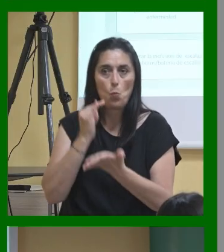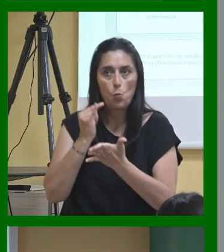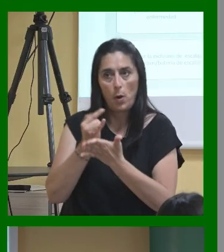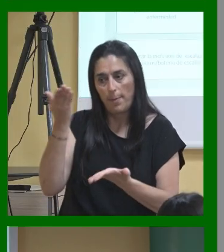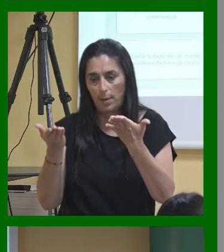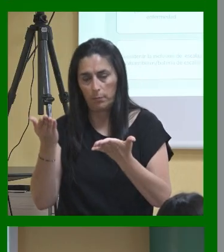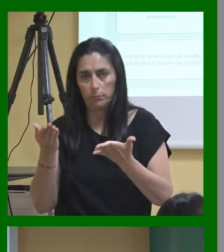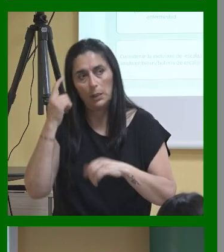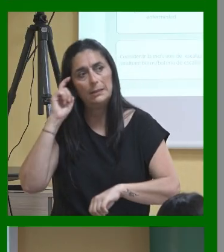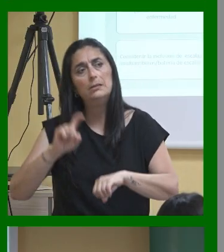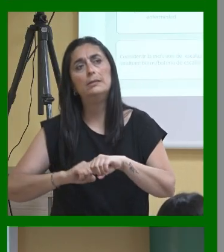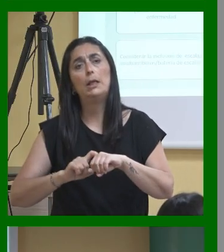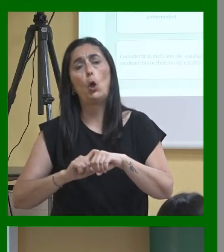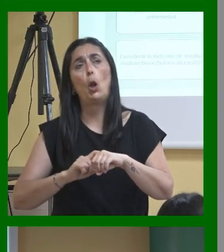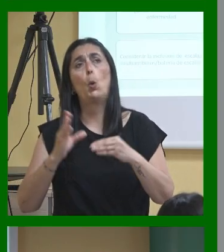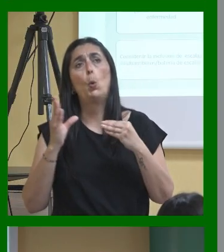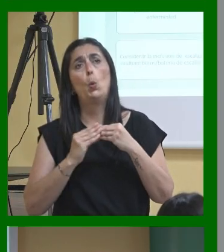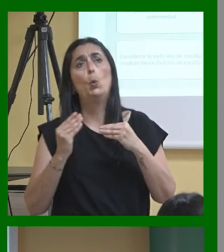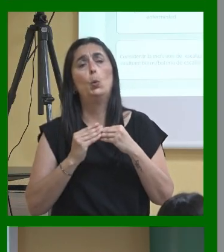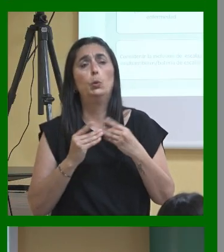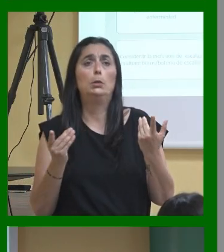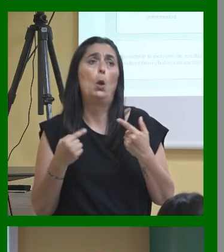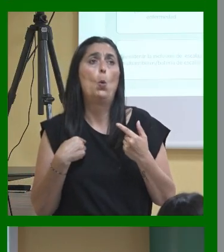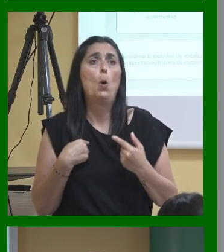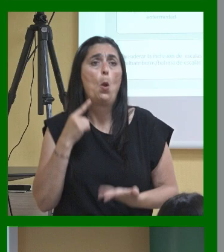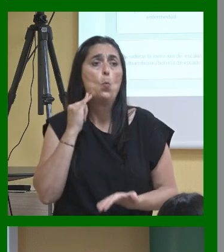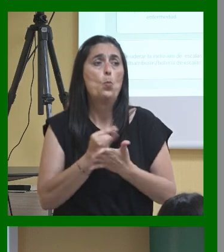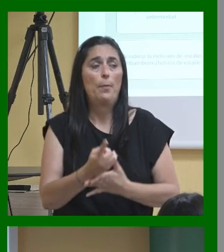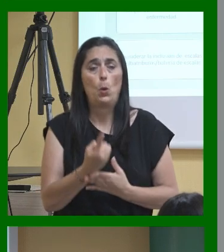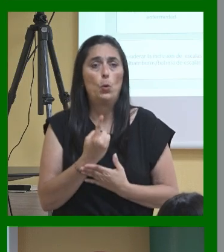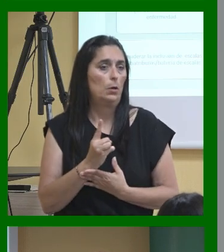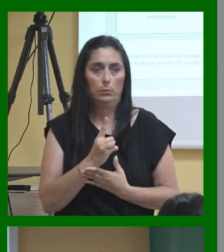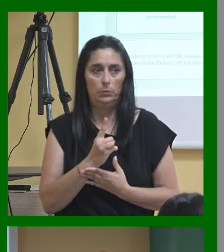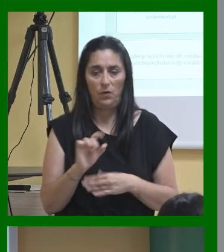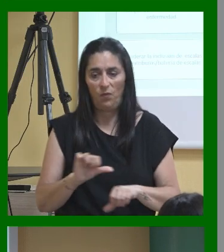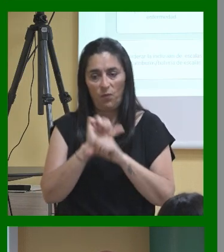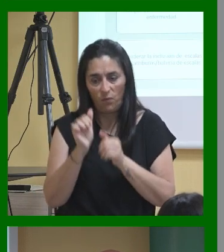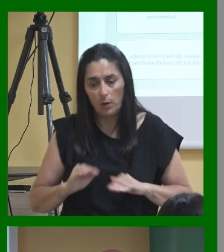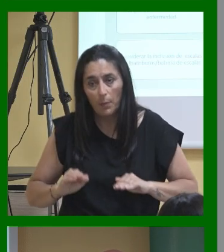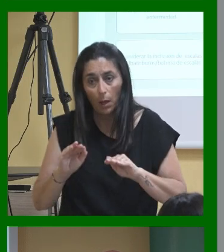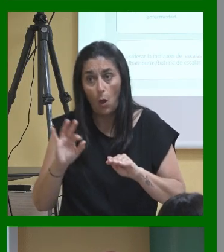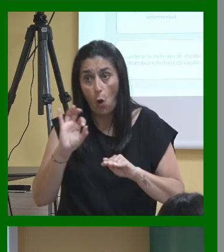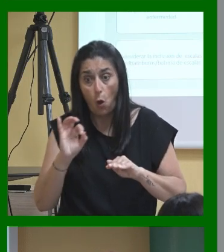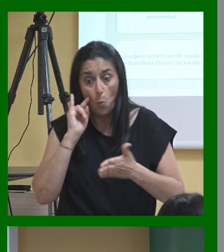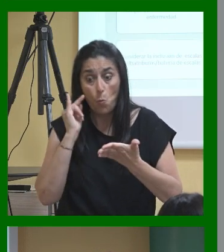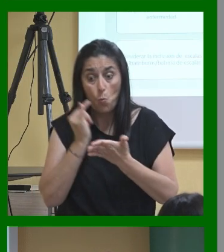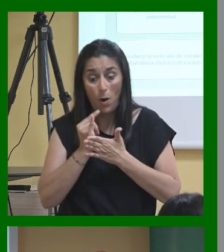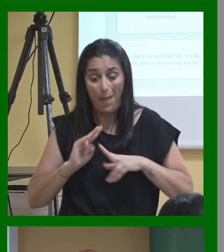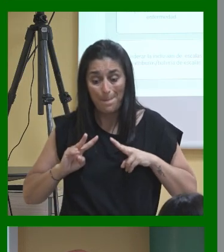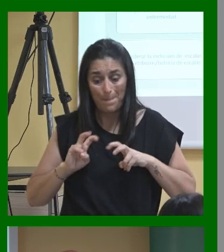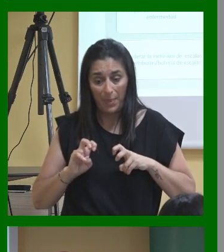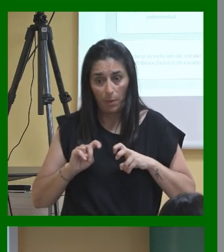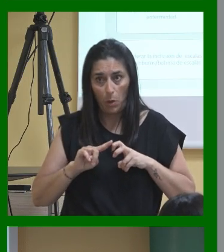en psicología lo que son simplemente una misma prueba, sino formas paralelas o la misma prueba desde el